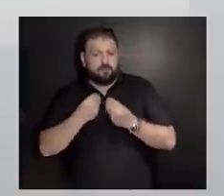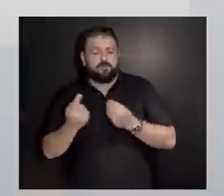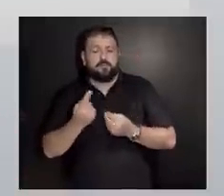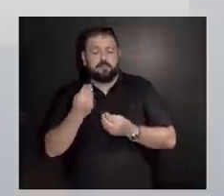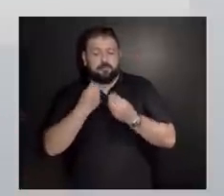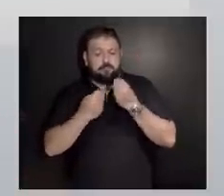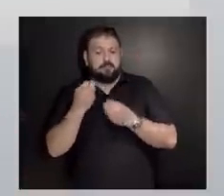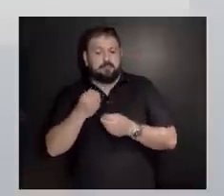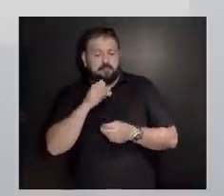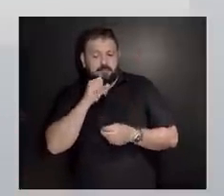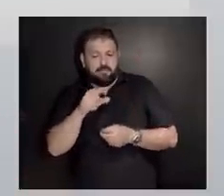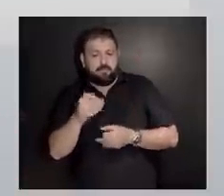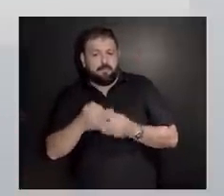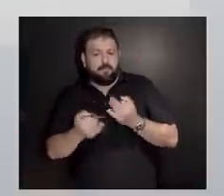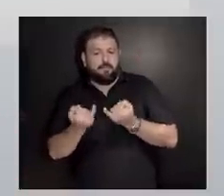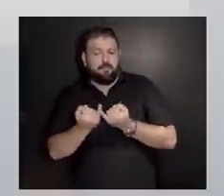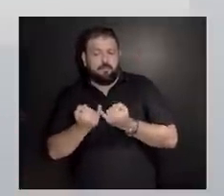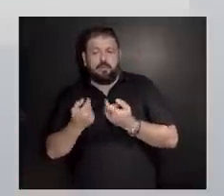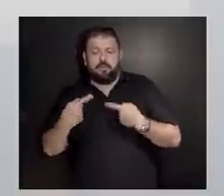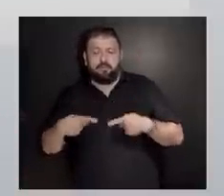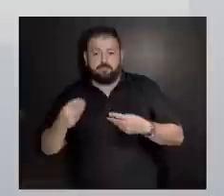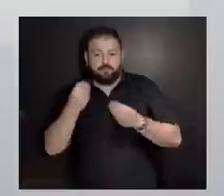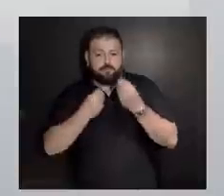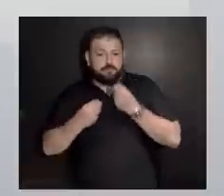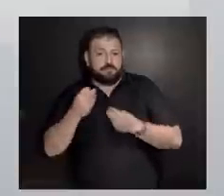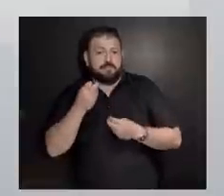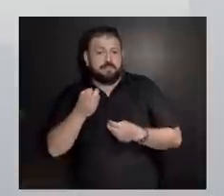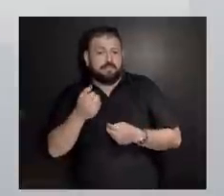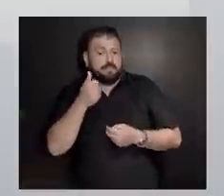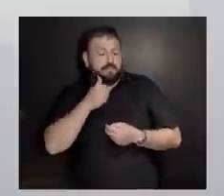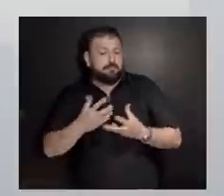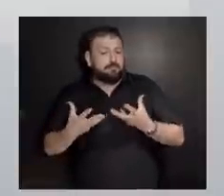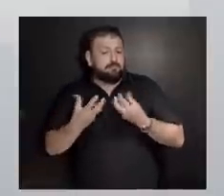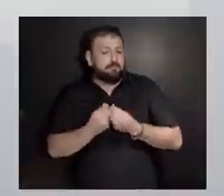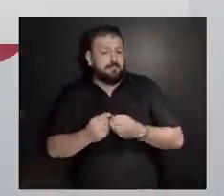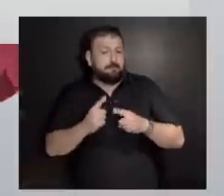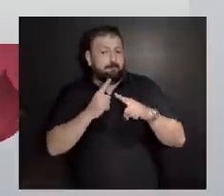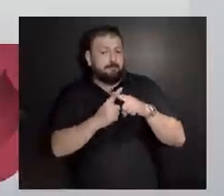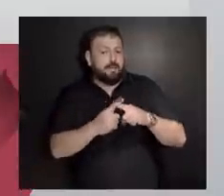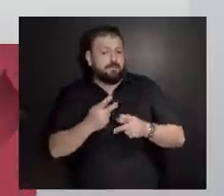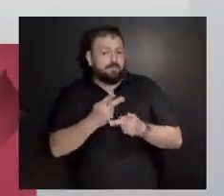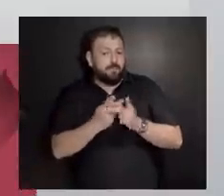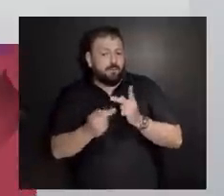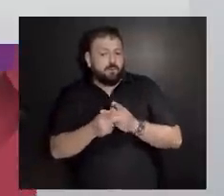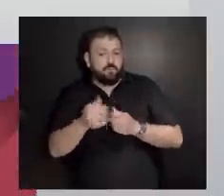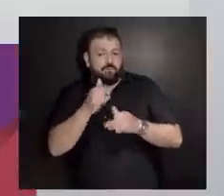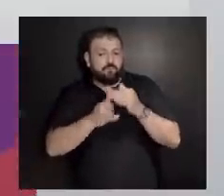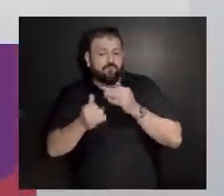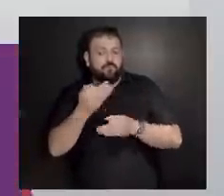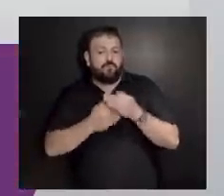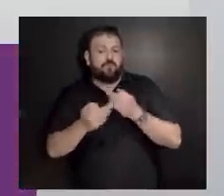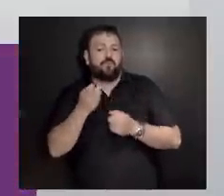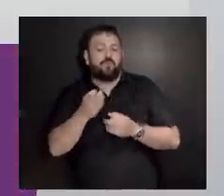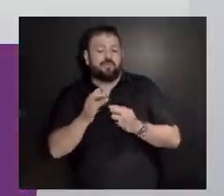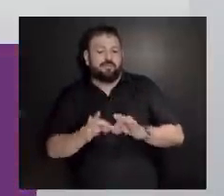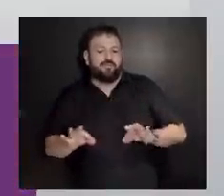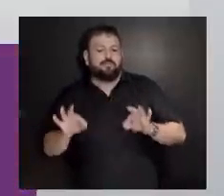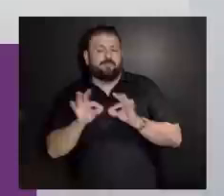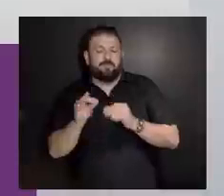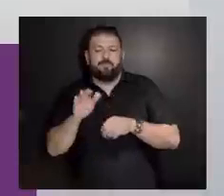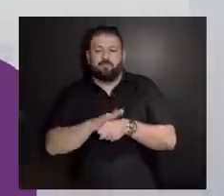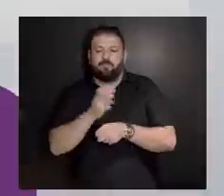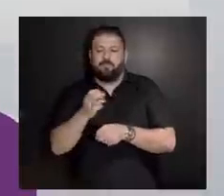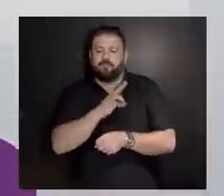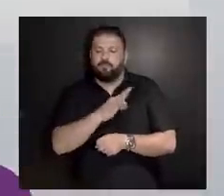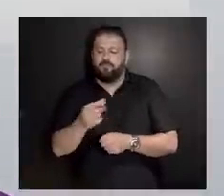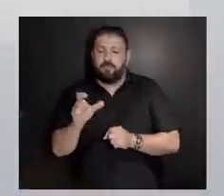alimentación también es personalizada, sino también pues el consumo de nutrientes. Entonces, para eso muy importante que nos marquen a la línea de Nutre